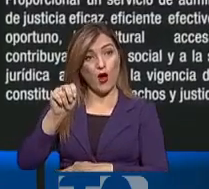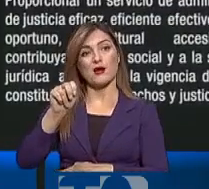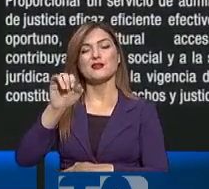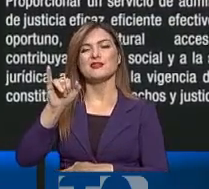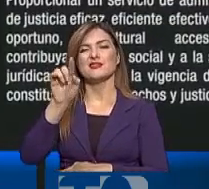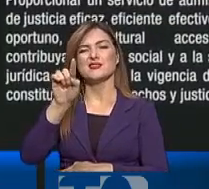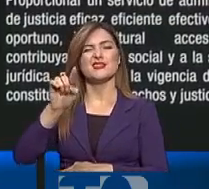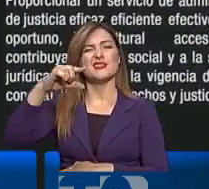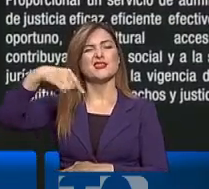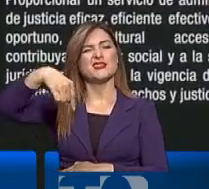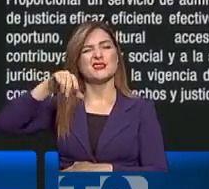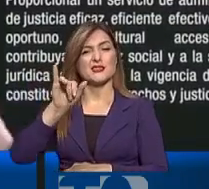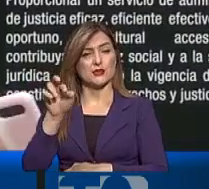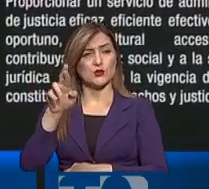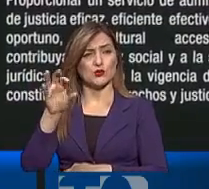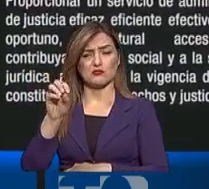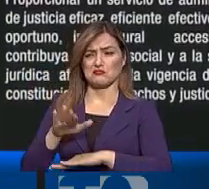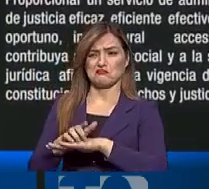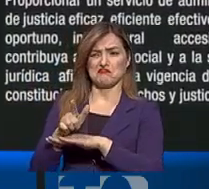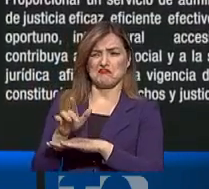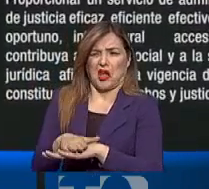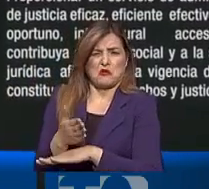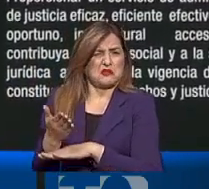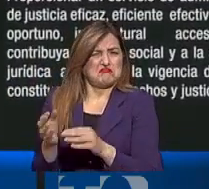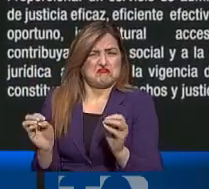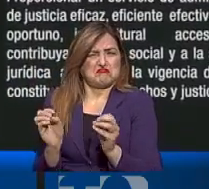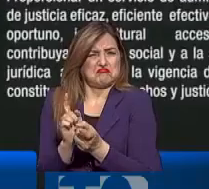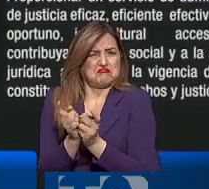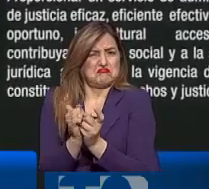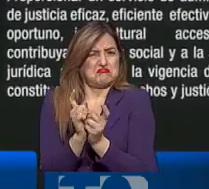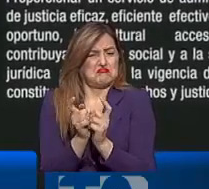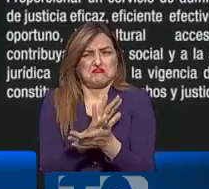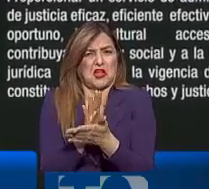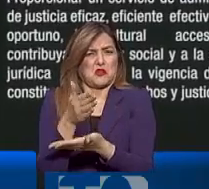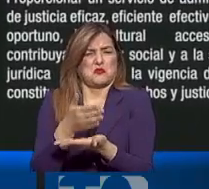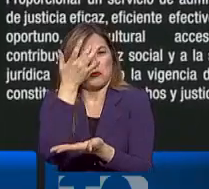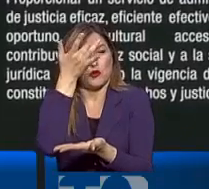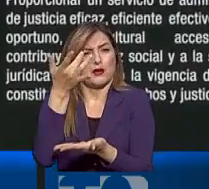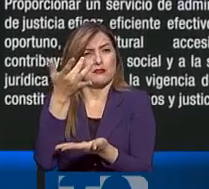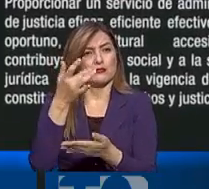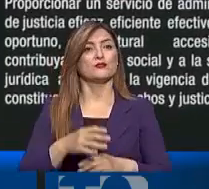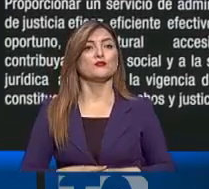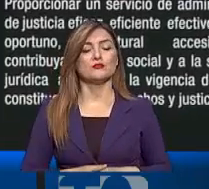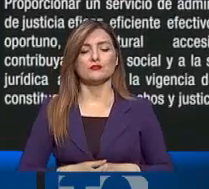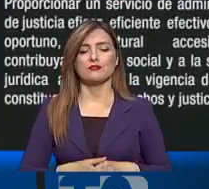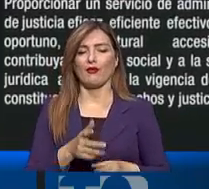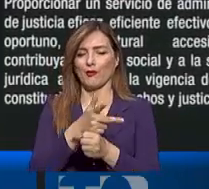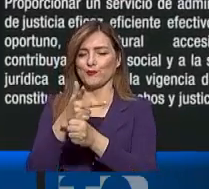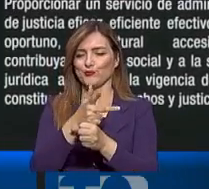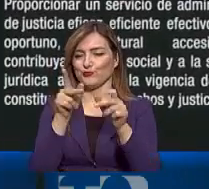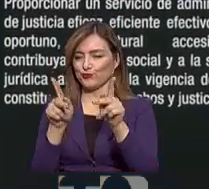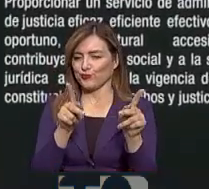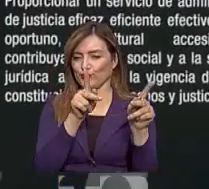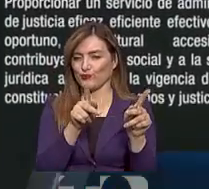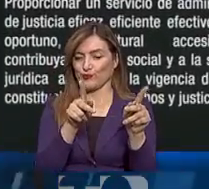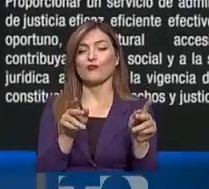dijo que esta carecía de motivación y que además no habían variado las circunstancias de la suspensión. Nosotros les hemos preparado un reportaje al